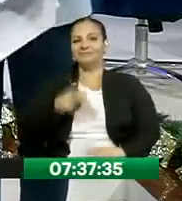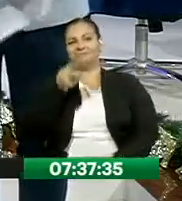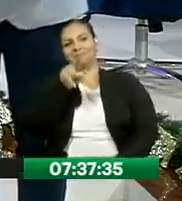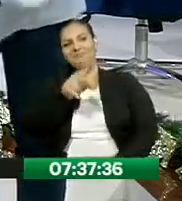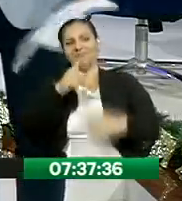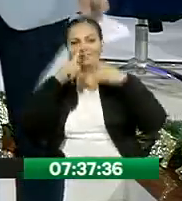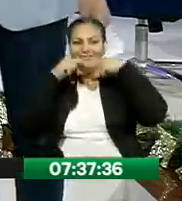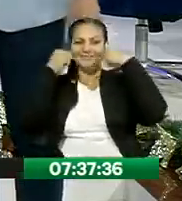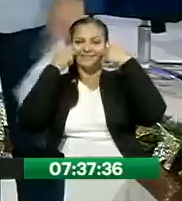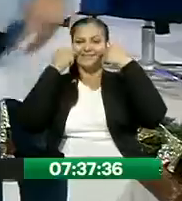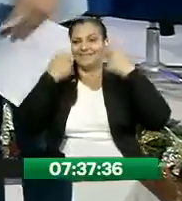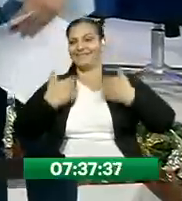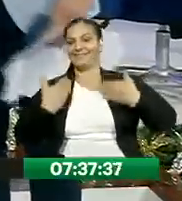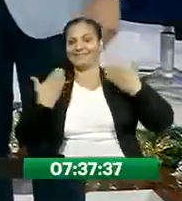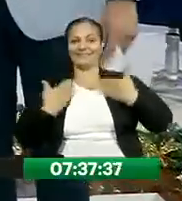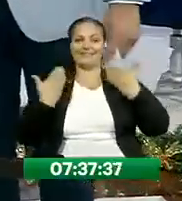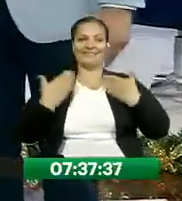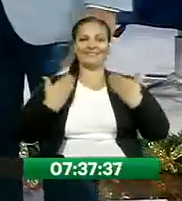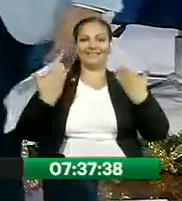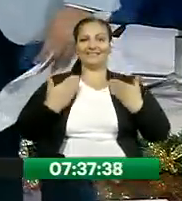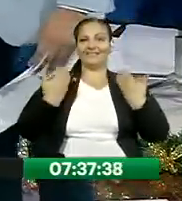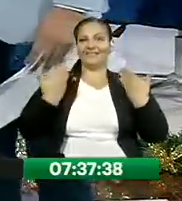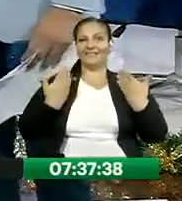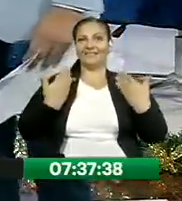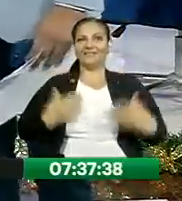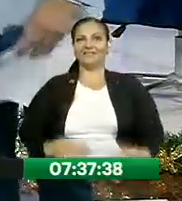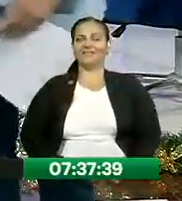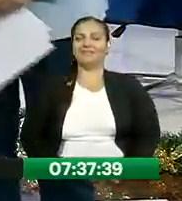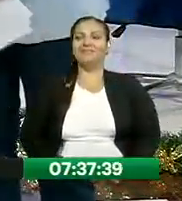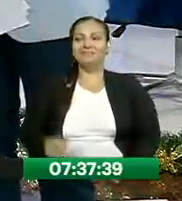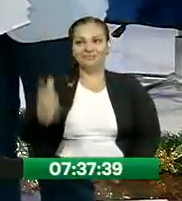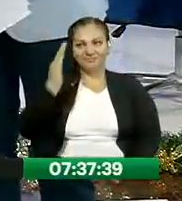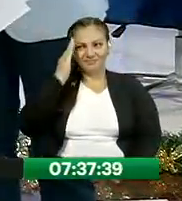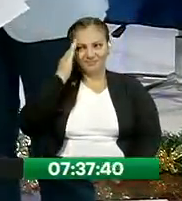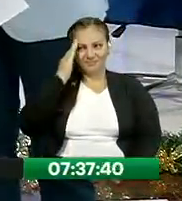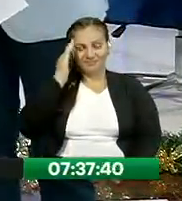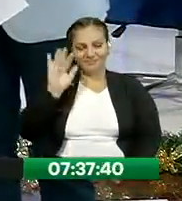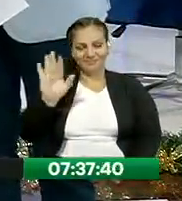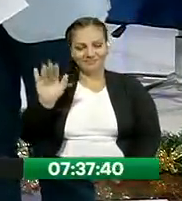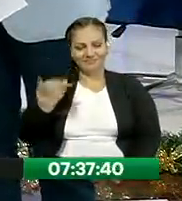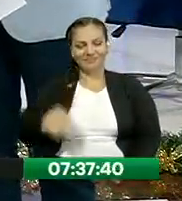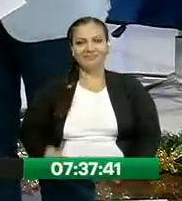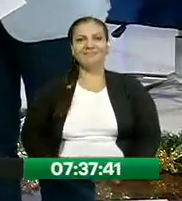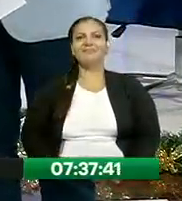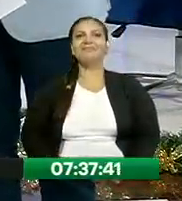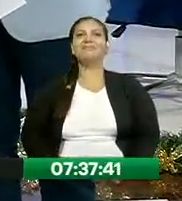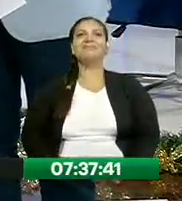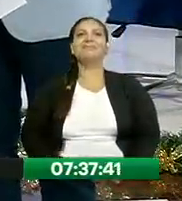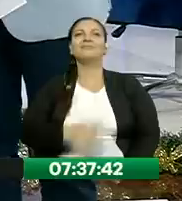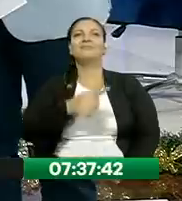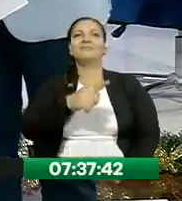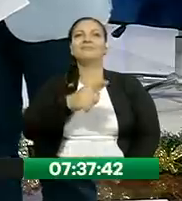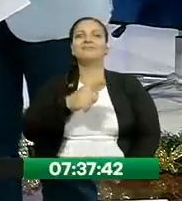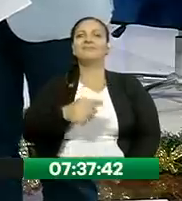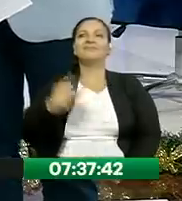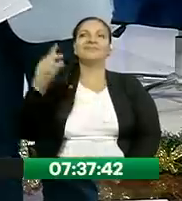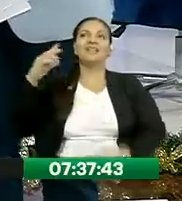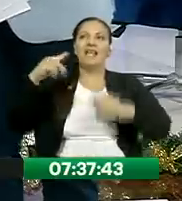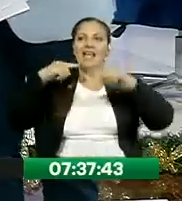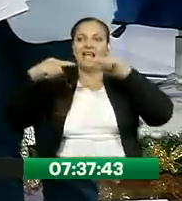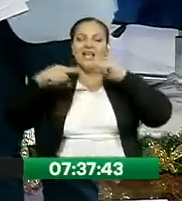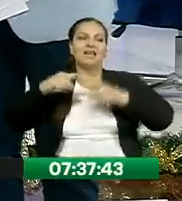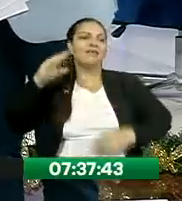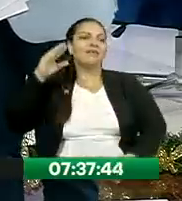yo creo que fue eso. Un complot y creo que le hicieron. No, ella. ¿Sabes lo que pasa? Ajá. Se enteró de algo. Le dijeron por el apuntador y por eso se quedó así, paralizado,